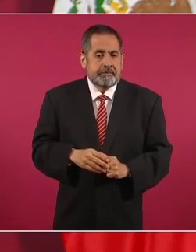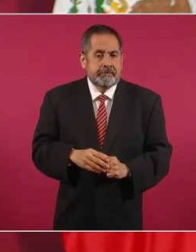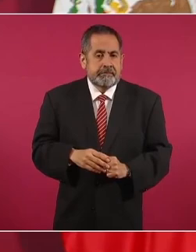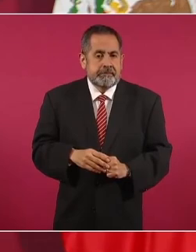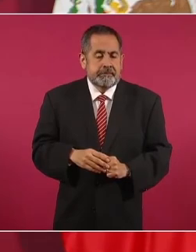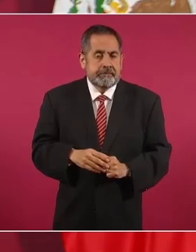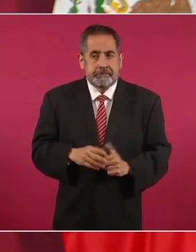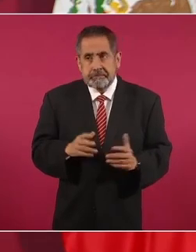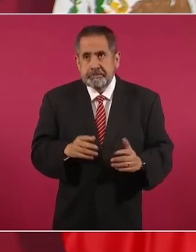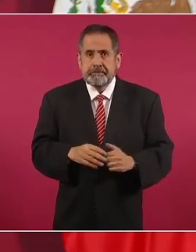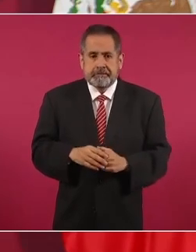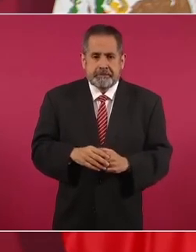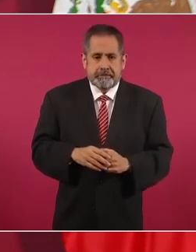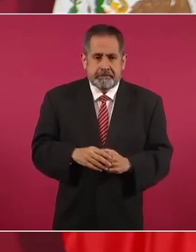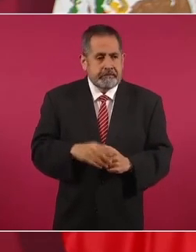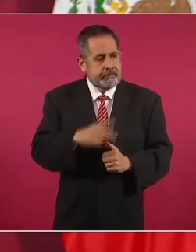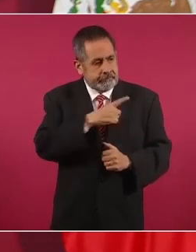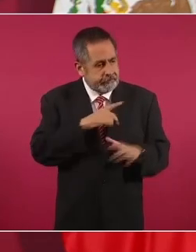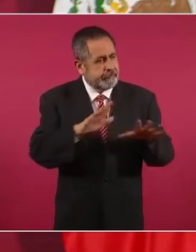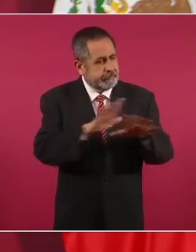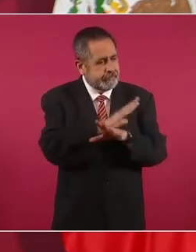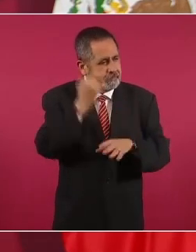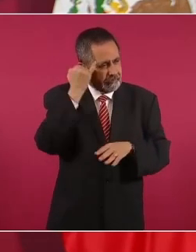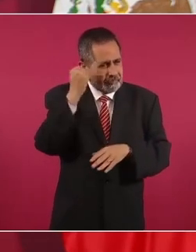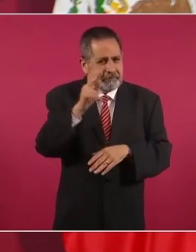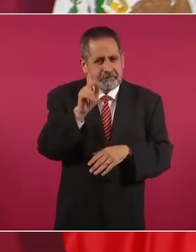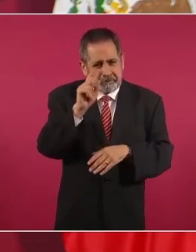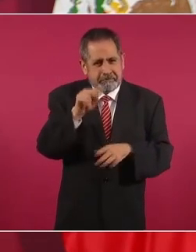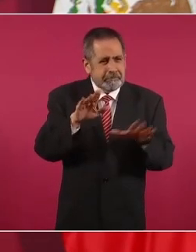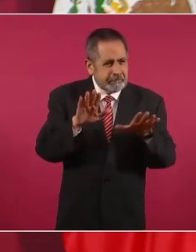y ahora sí, cambiar su estrategia,